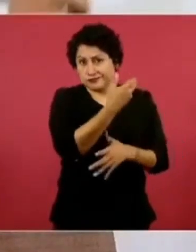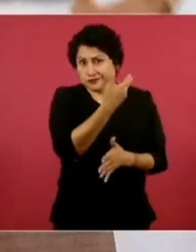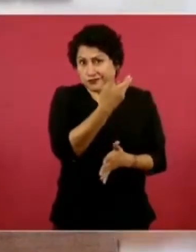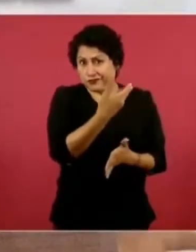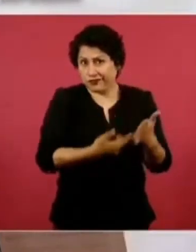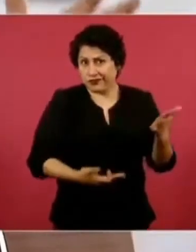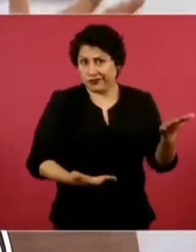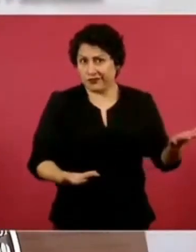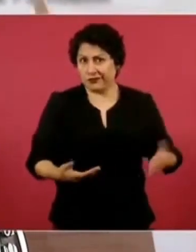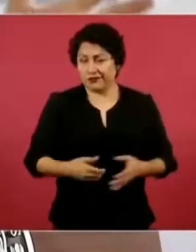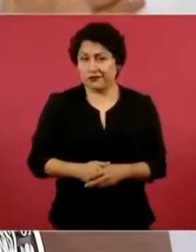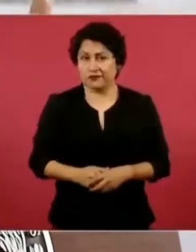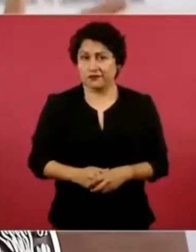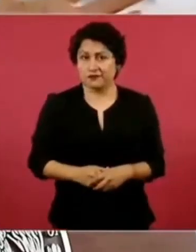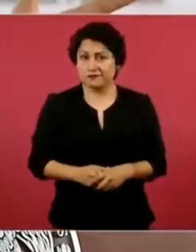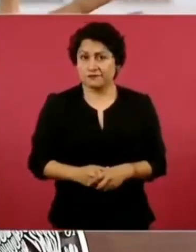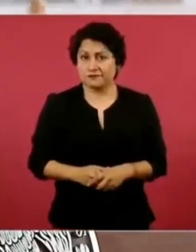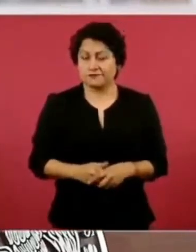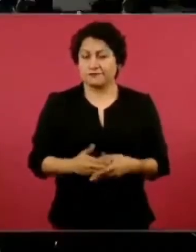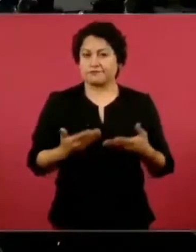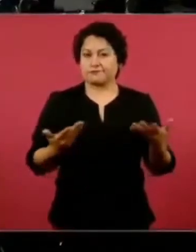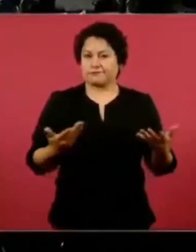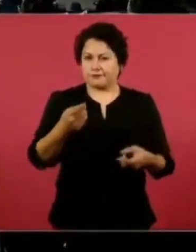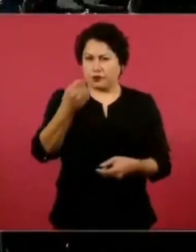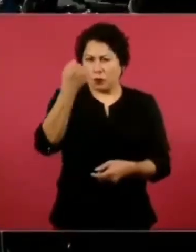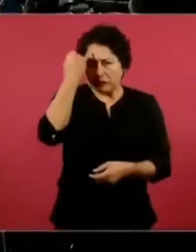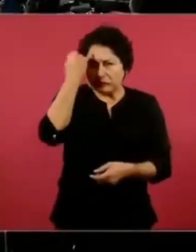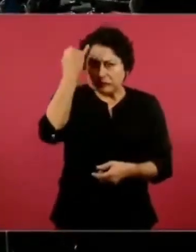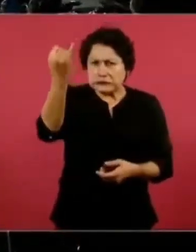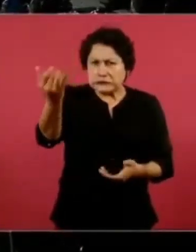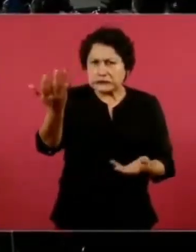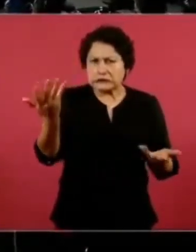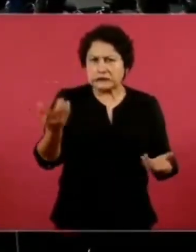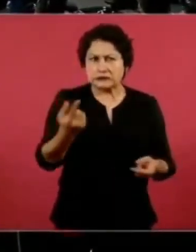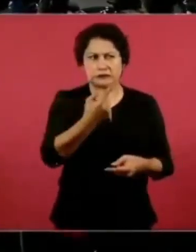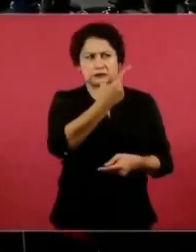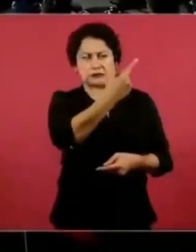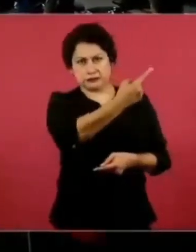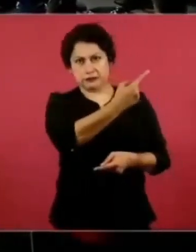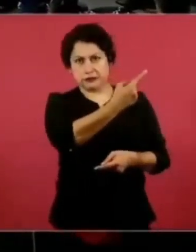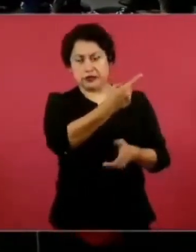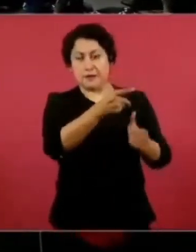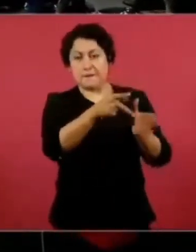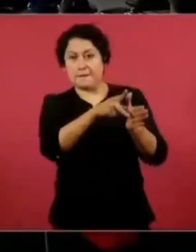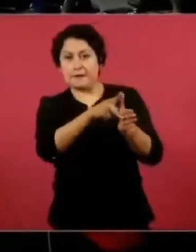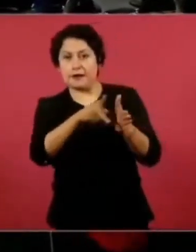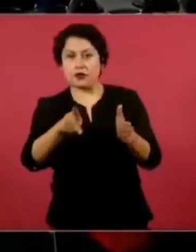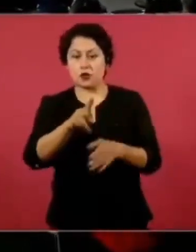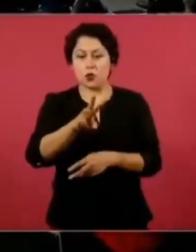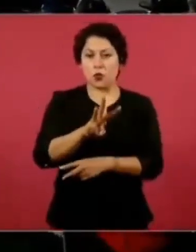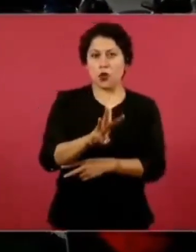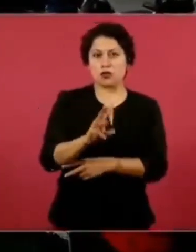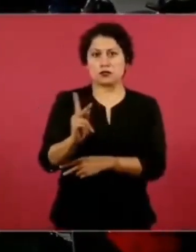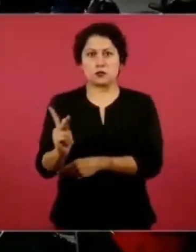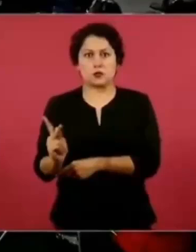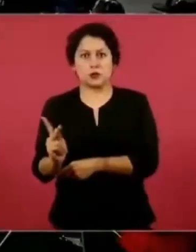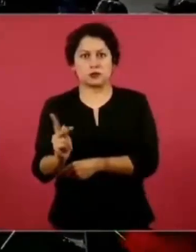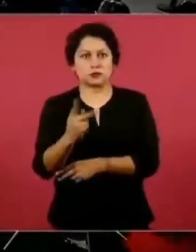Imagínense un editorial del Washington Post para decir de que,